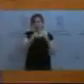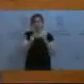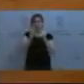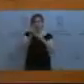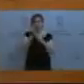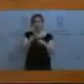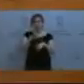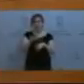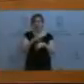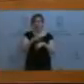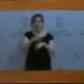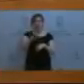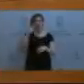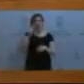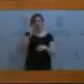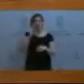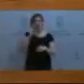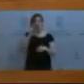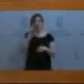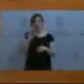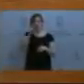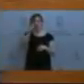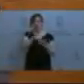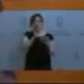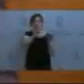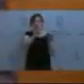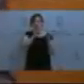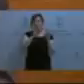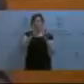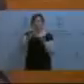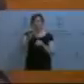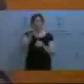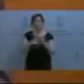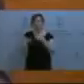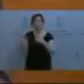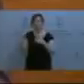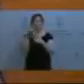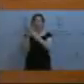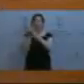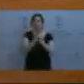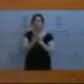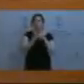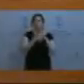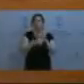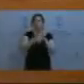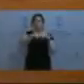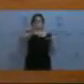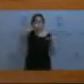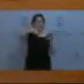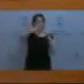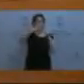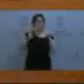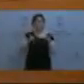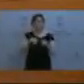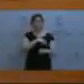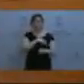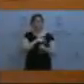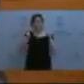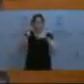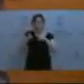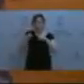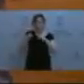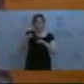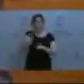honoris causa por la Universidad de Oviedo en el 1964, en gran parte por sus estudios sobre las pinturas murales asturianas. Es decir, académicamente el consenso parece